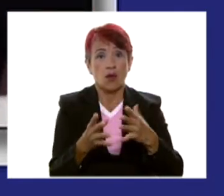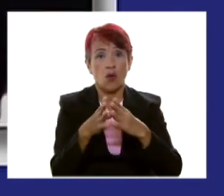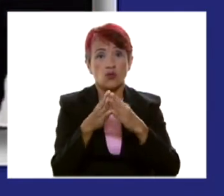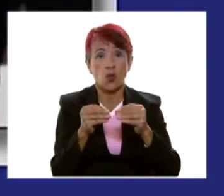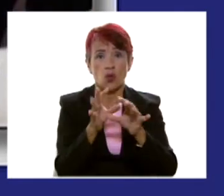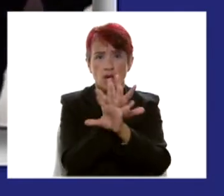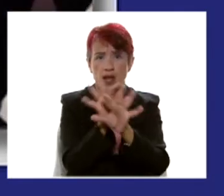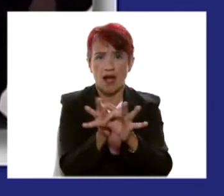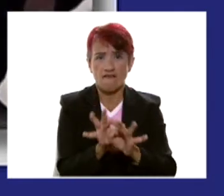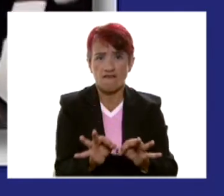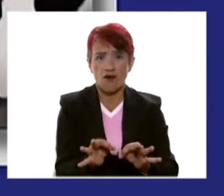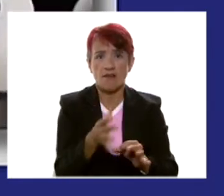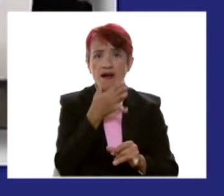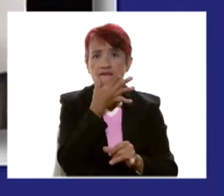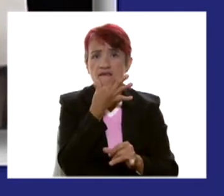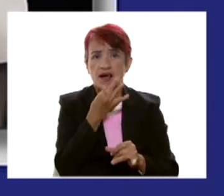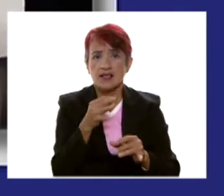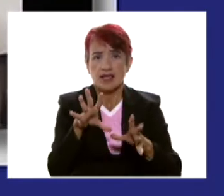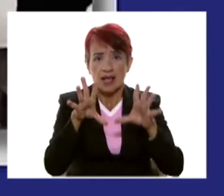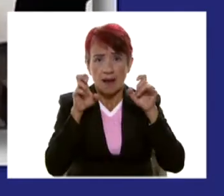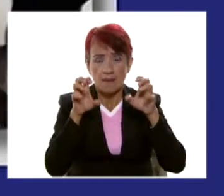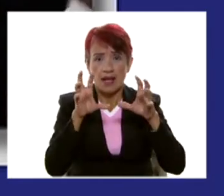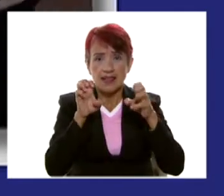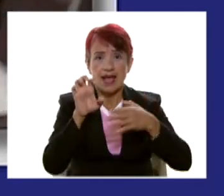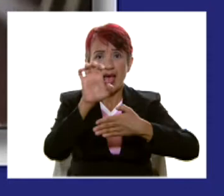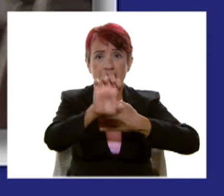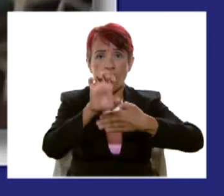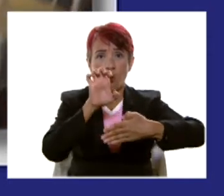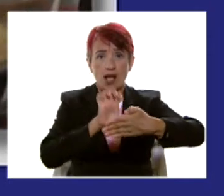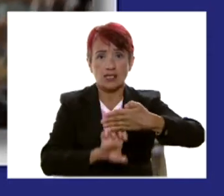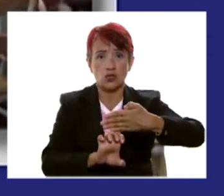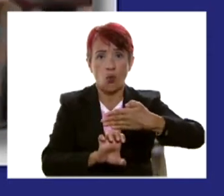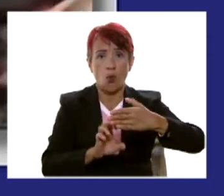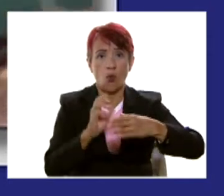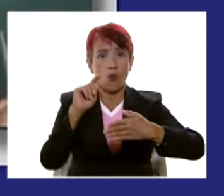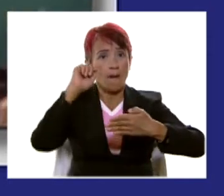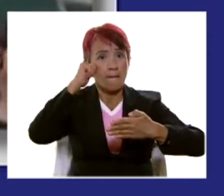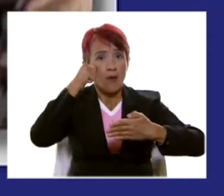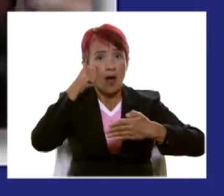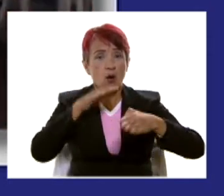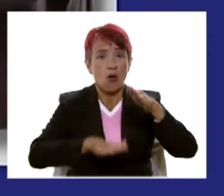una manera divertida de aprender la ecuación de números naturales.